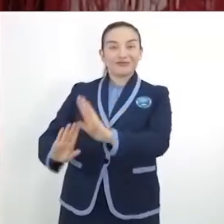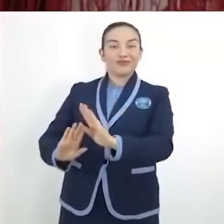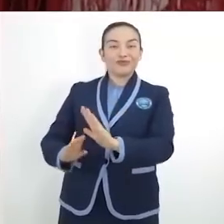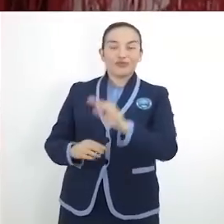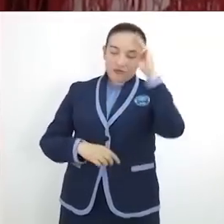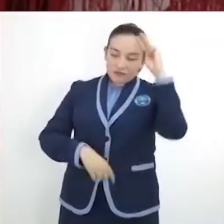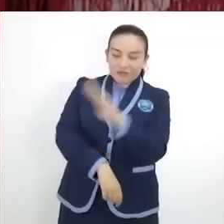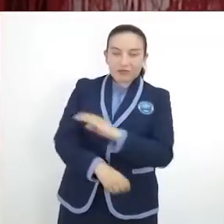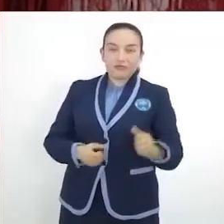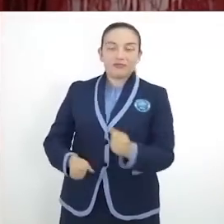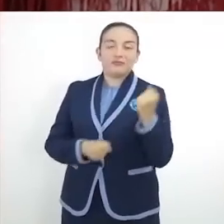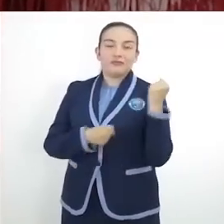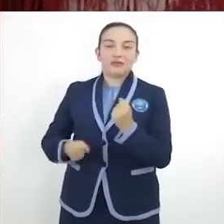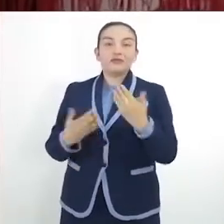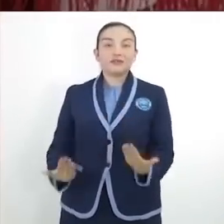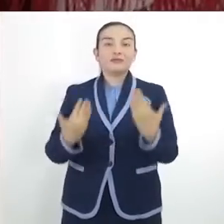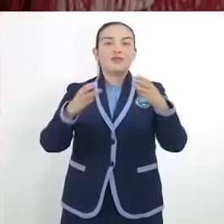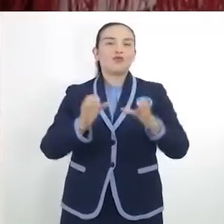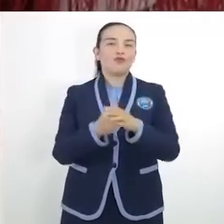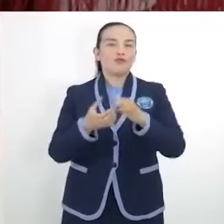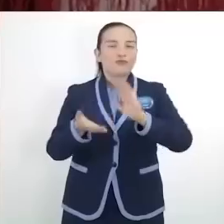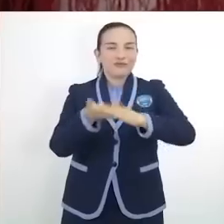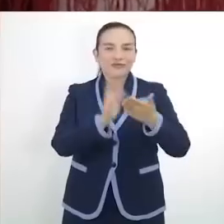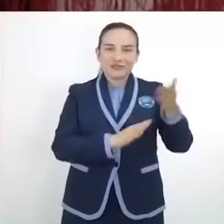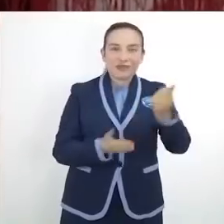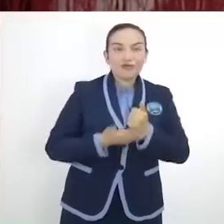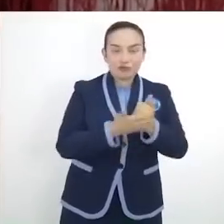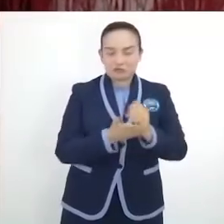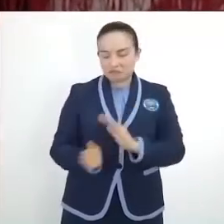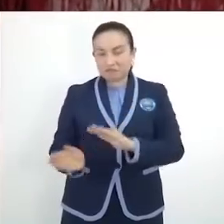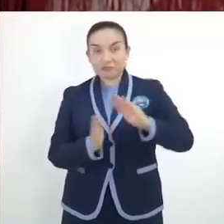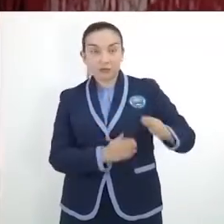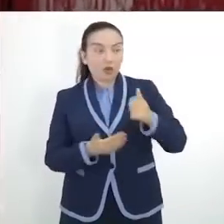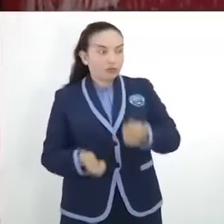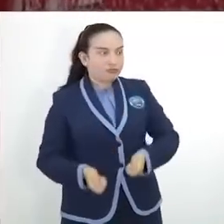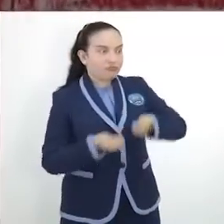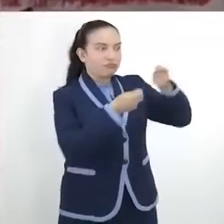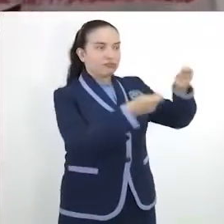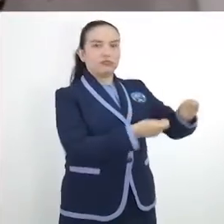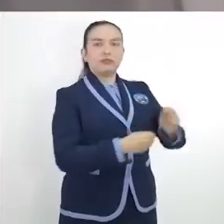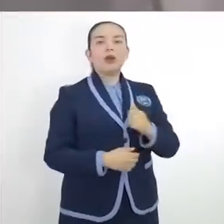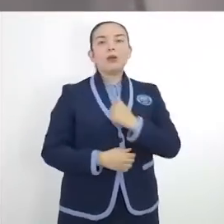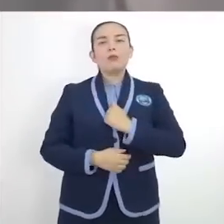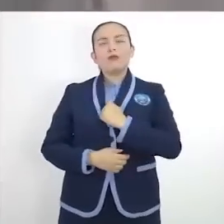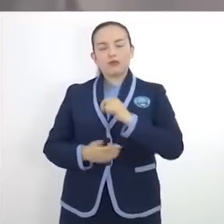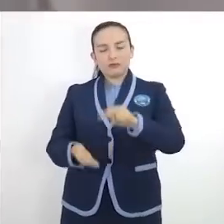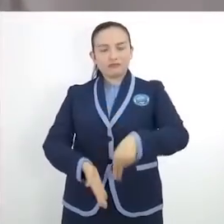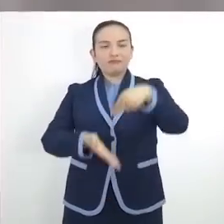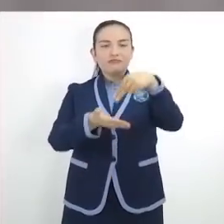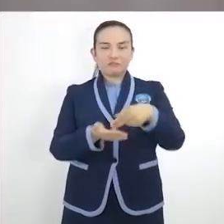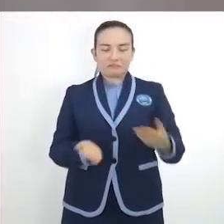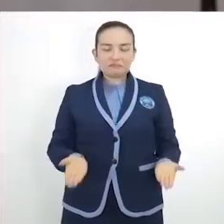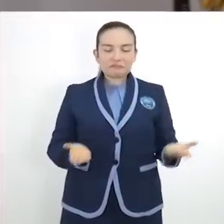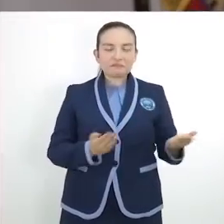la comunidad. Entrega del escudo de armas. Los invito a ponerse de pie, por